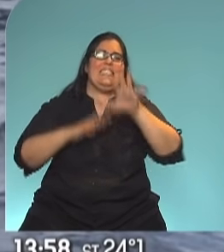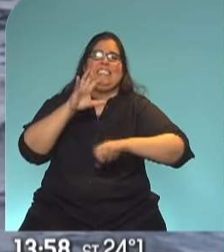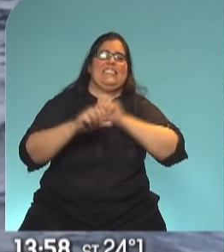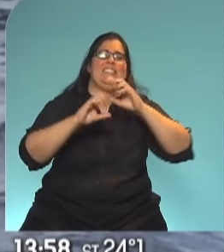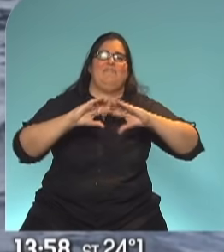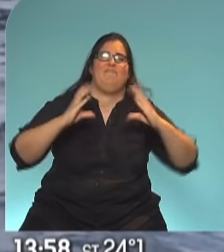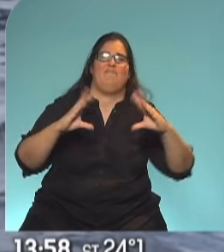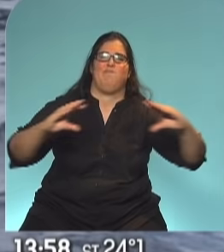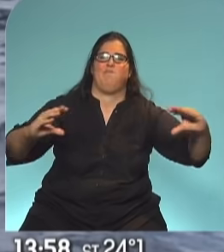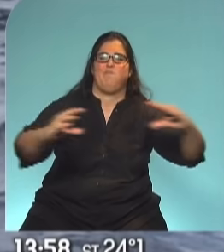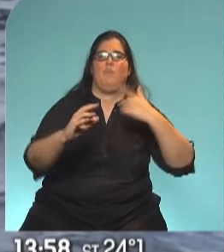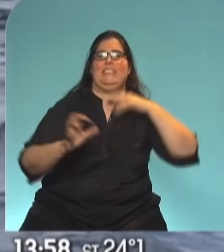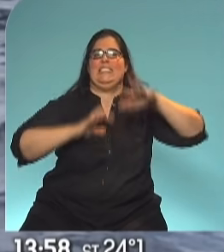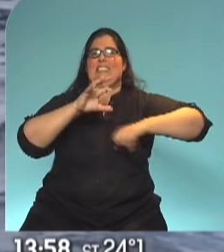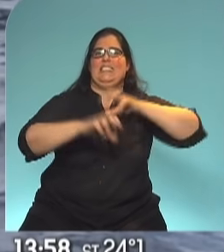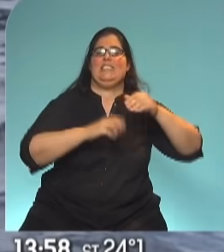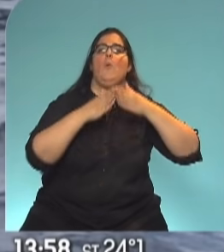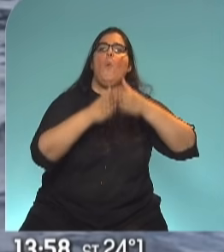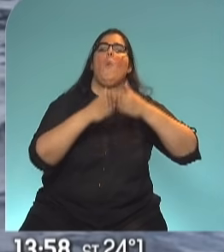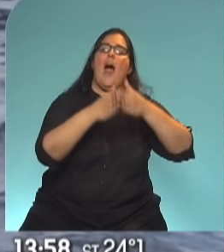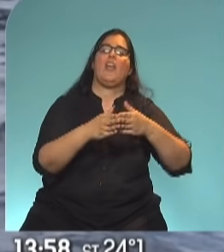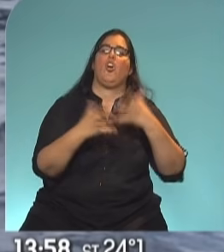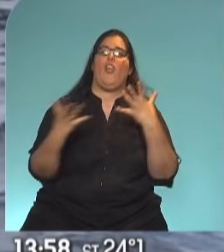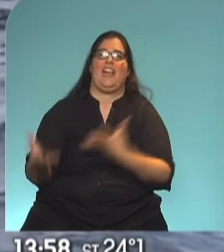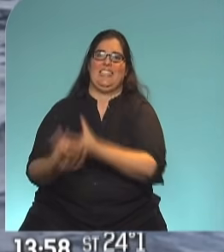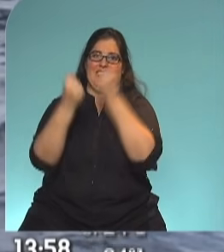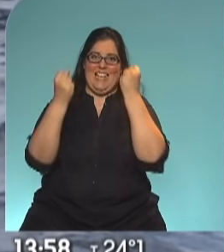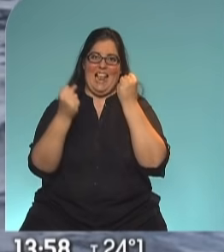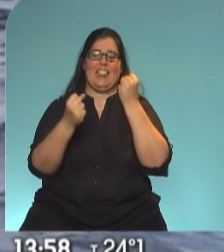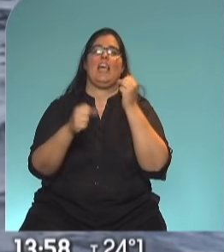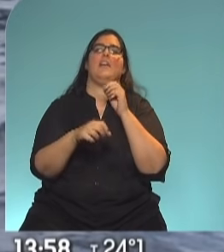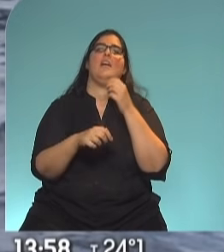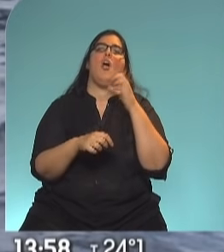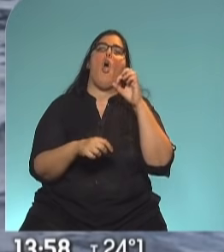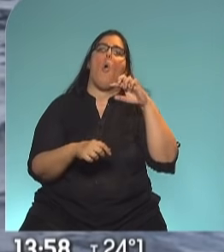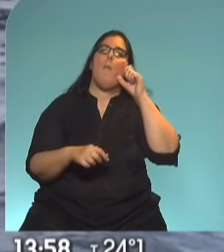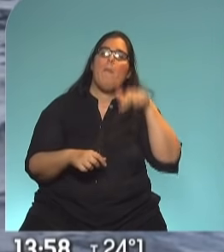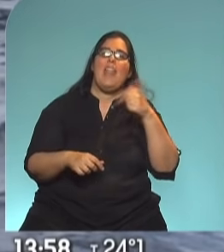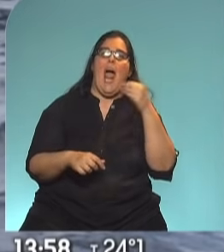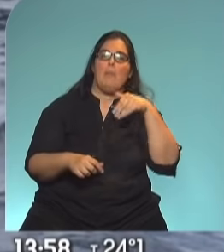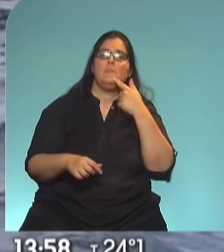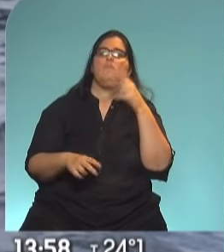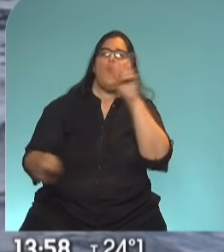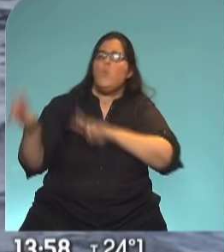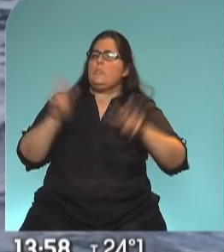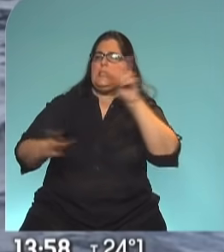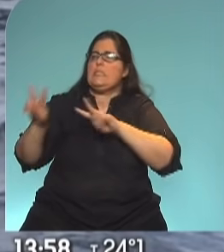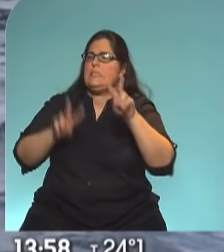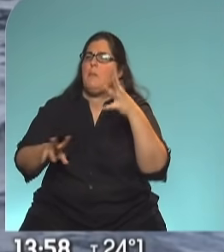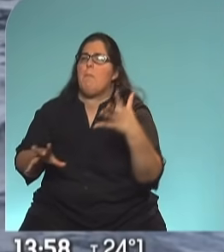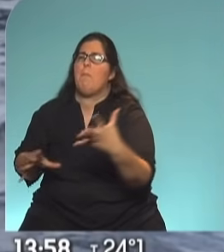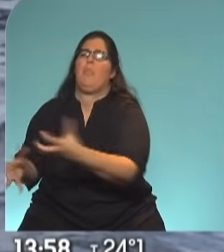en el Mediterráneo. El barco de rescate Open Arms había estado buscando el barco en peligro durante horas antes de encontrarlo finalmente en